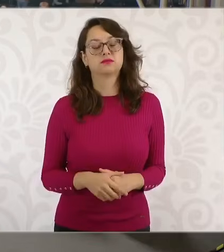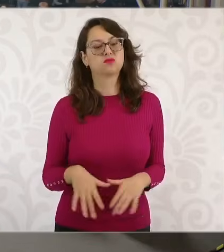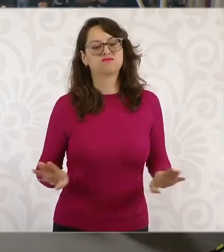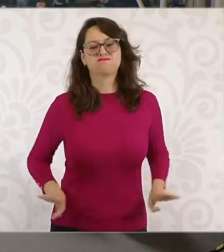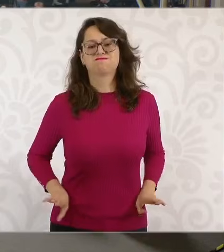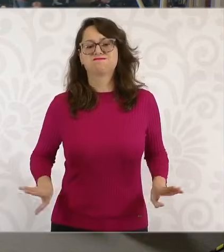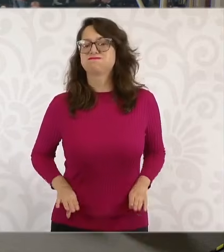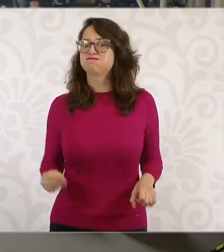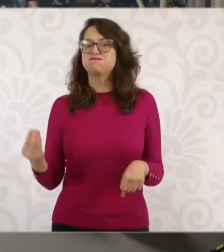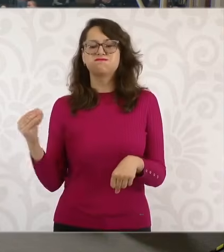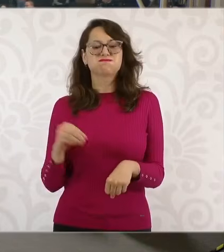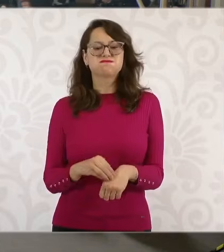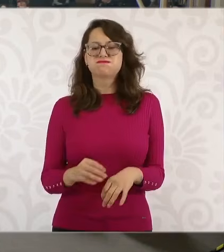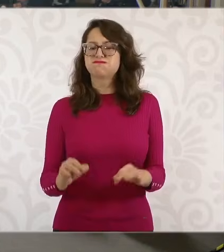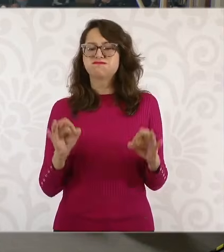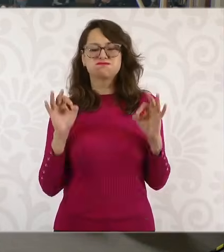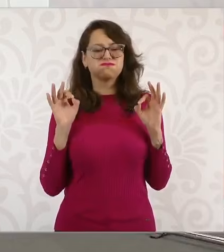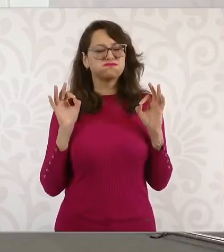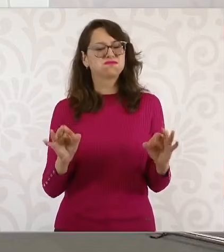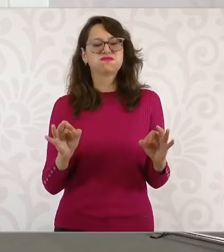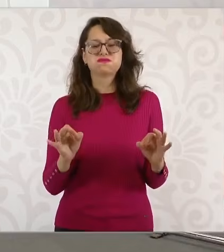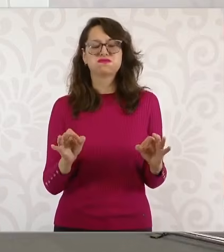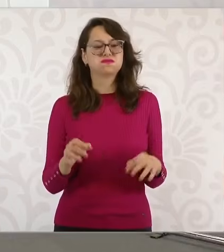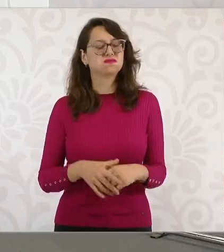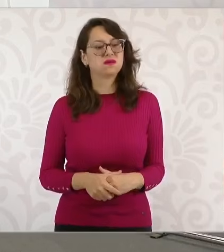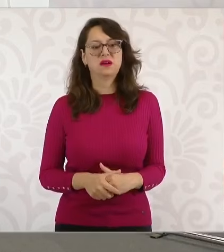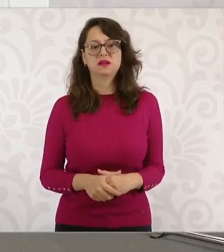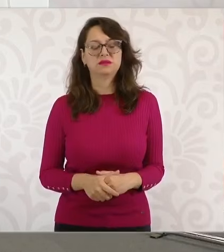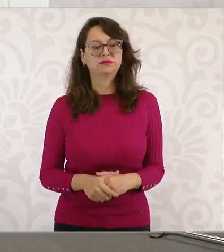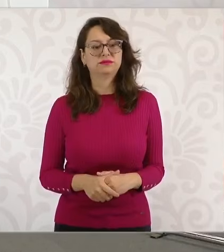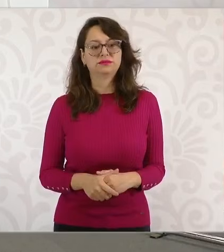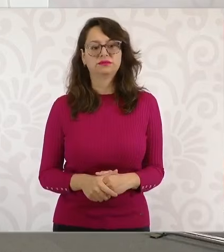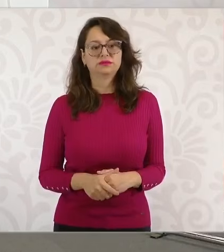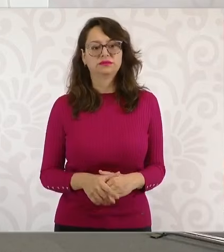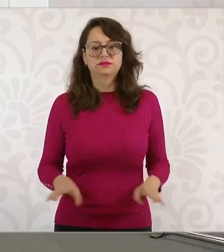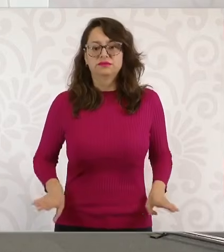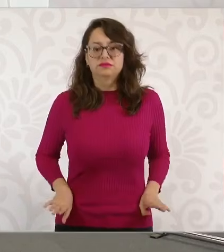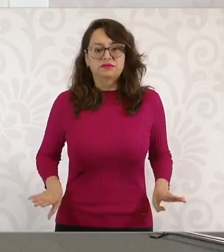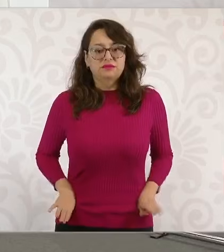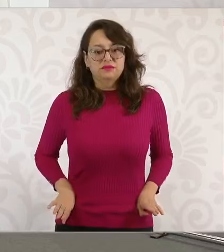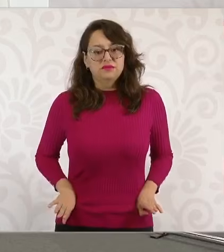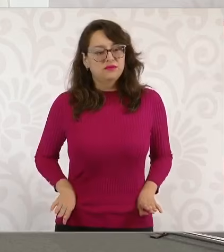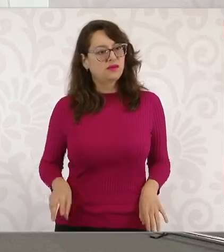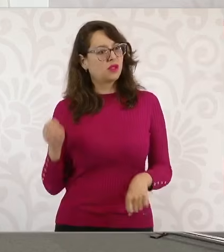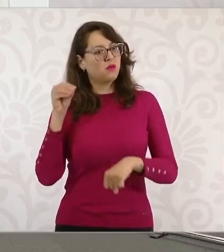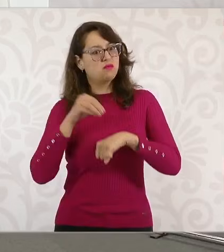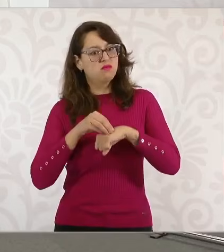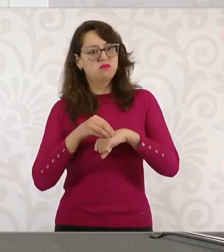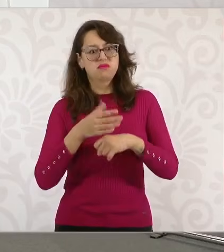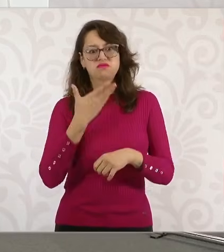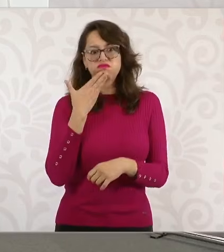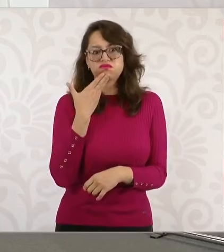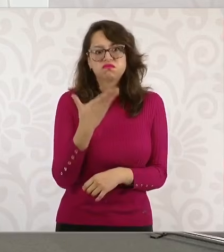el el comportamiento de la gente cuando viene al